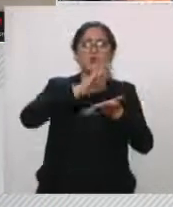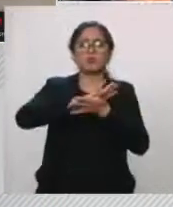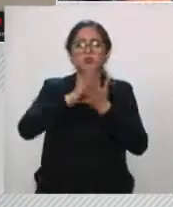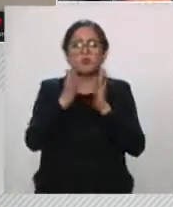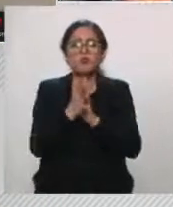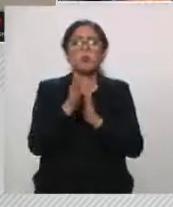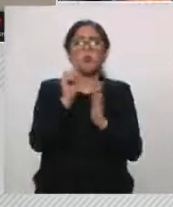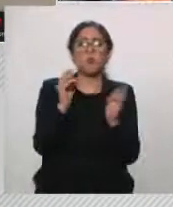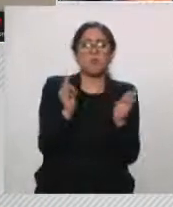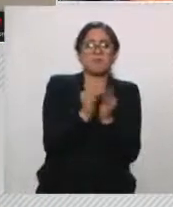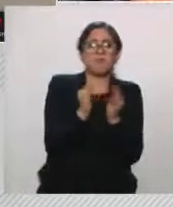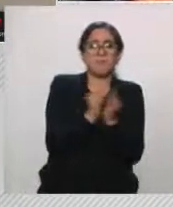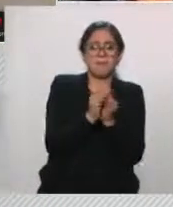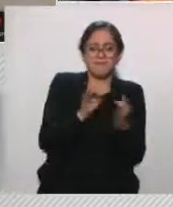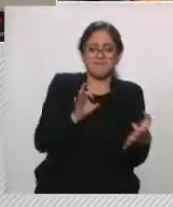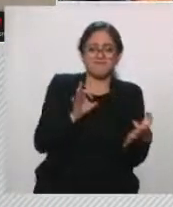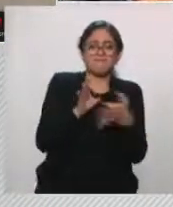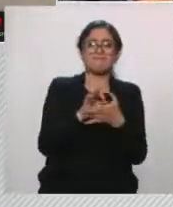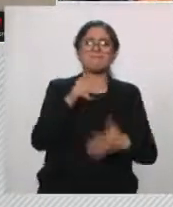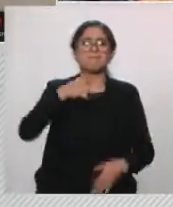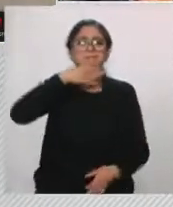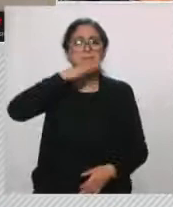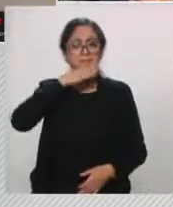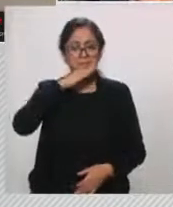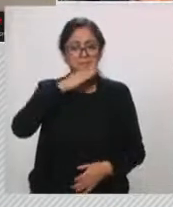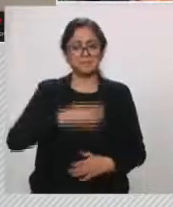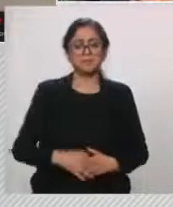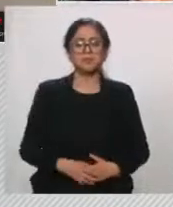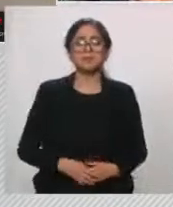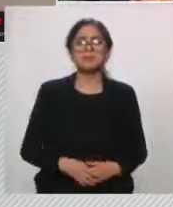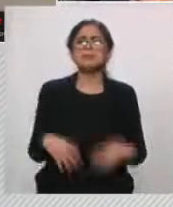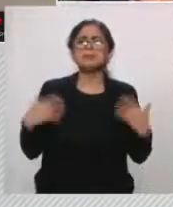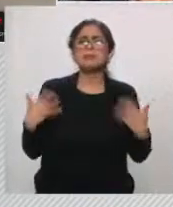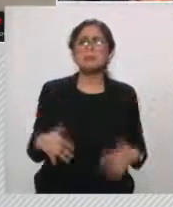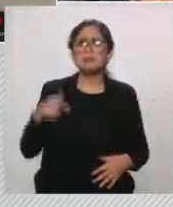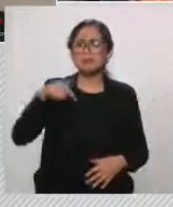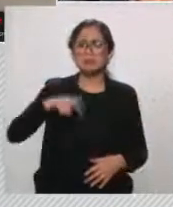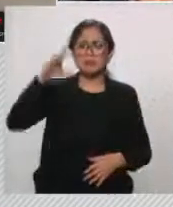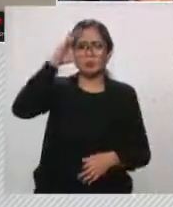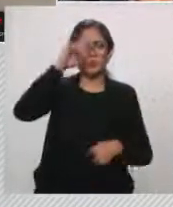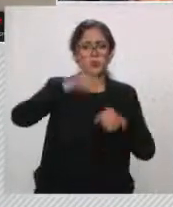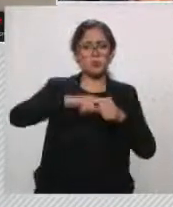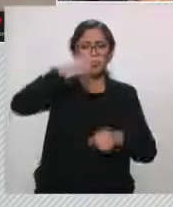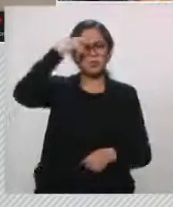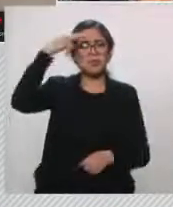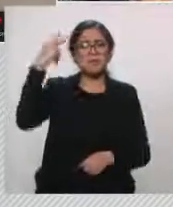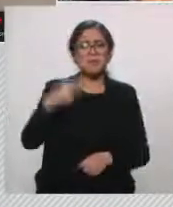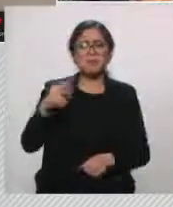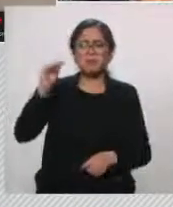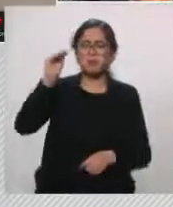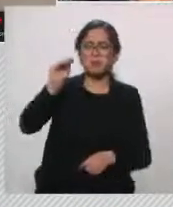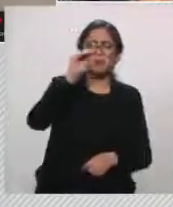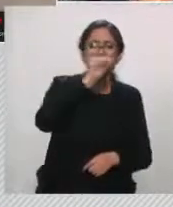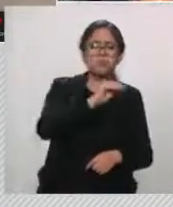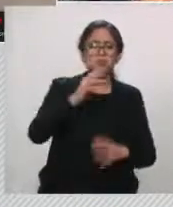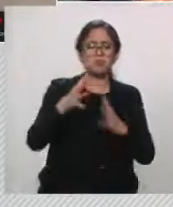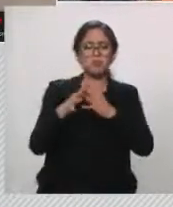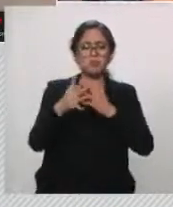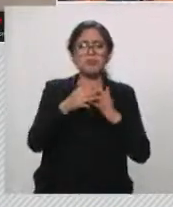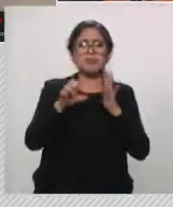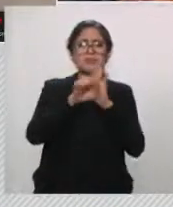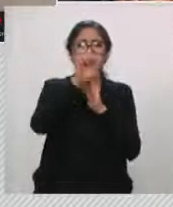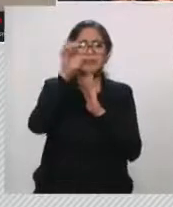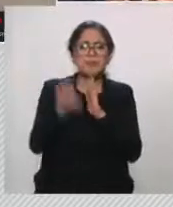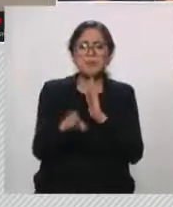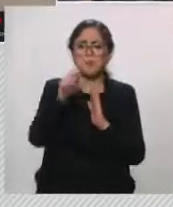instancia el maíz. Y que además, pues creo que nuestra cultura mexicana es de las pocas que mezcla las diferentes formas del maíz en un solo platillo, como la torta